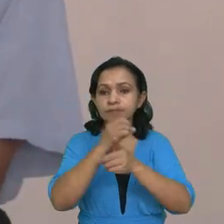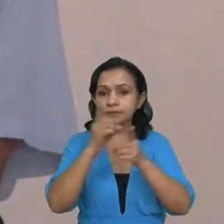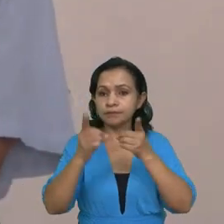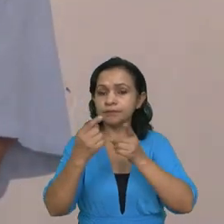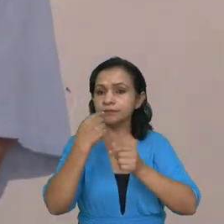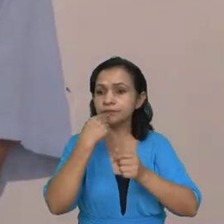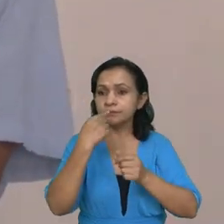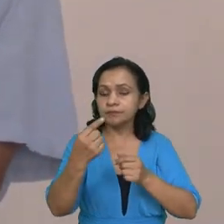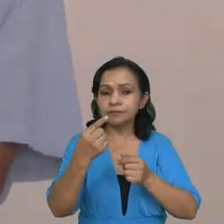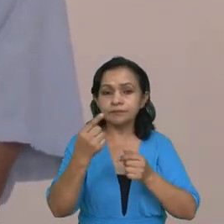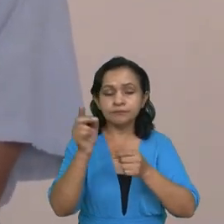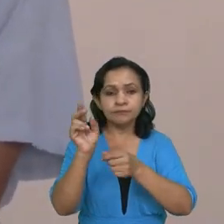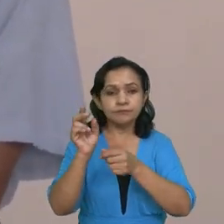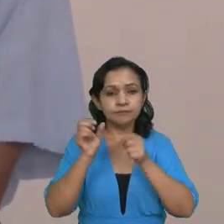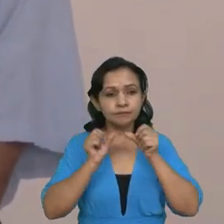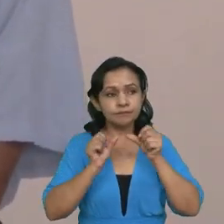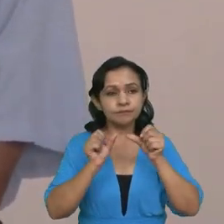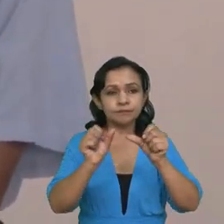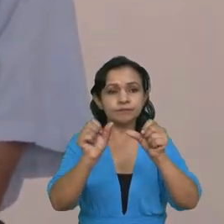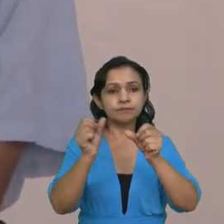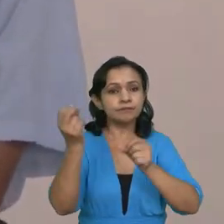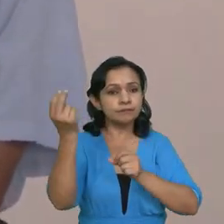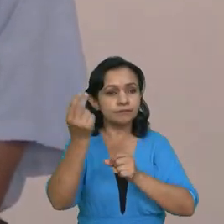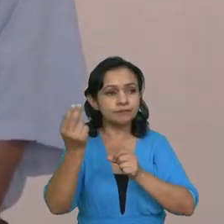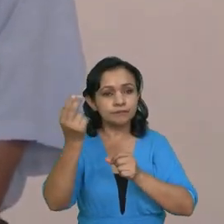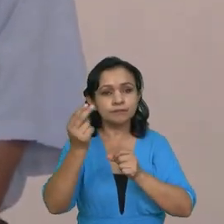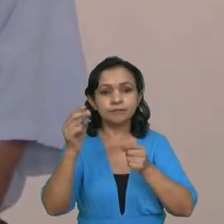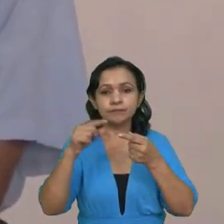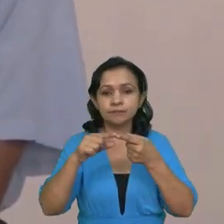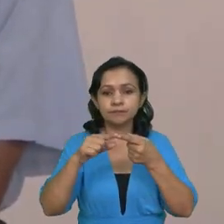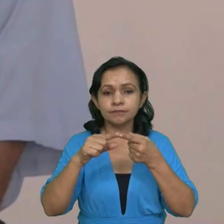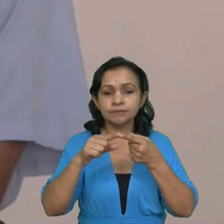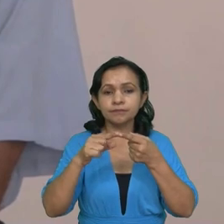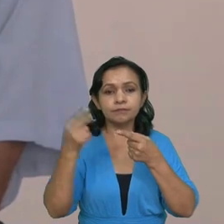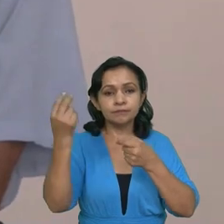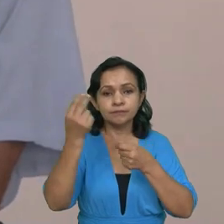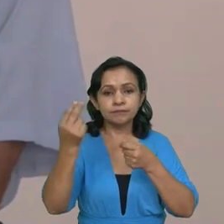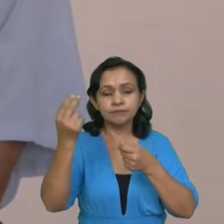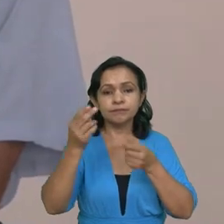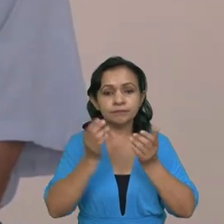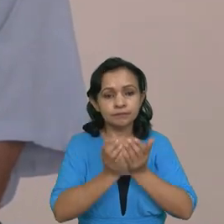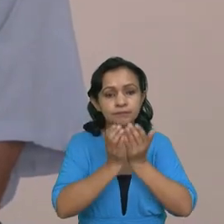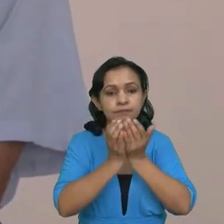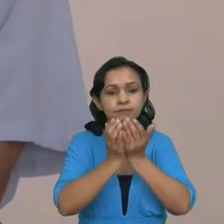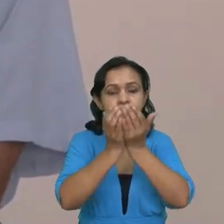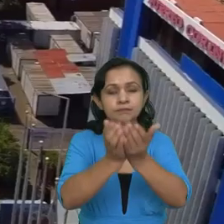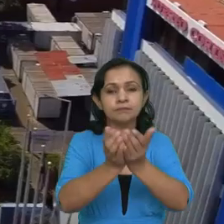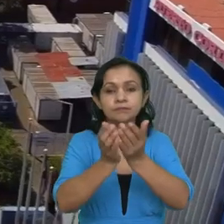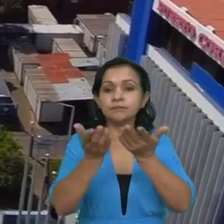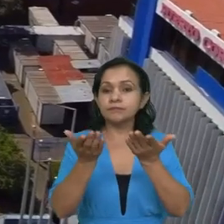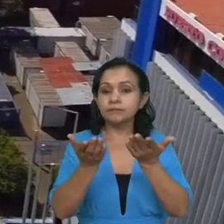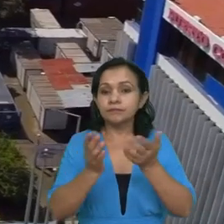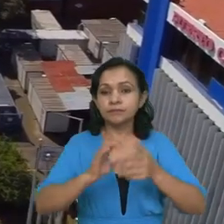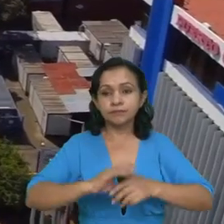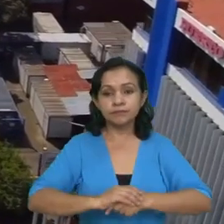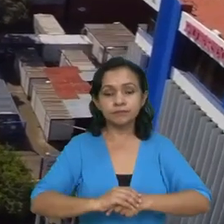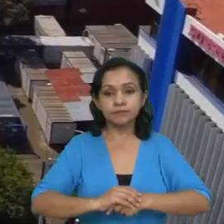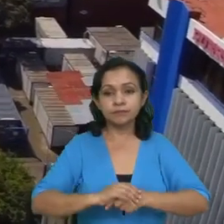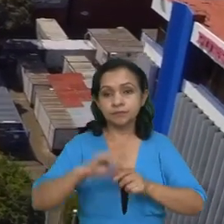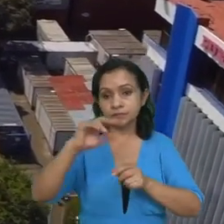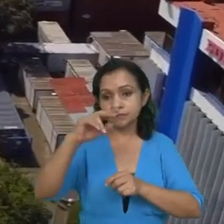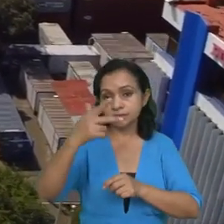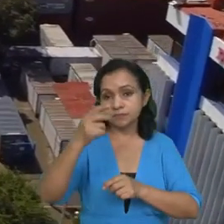de la vigencia e implementación del código de protección de buques e instalaciones portuarias del